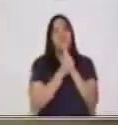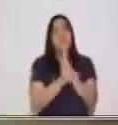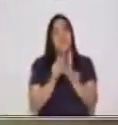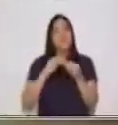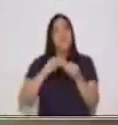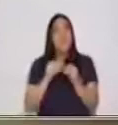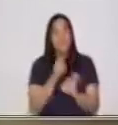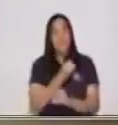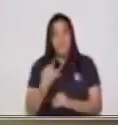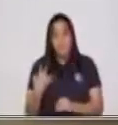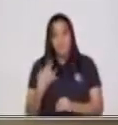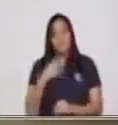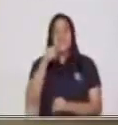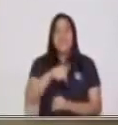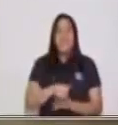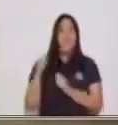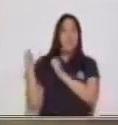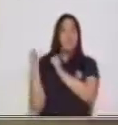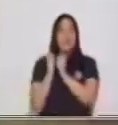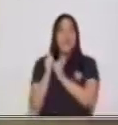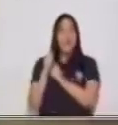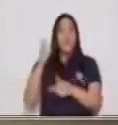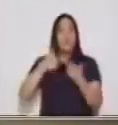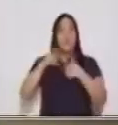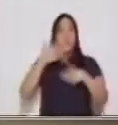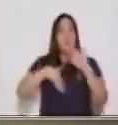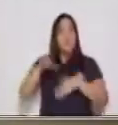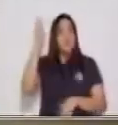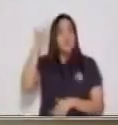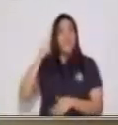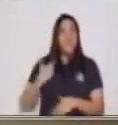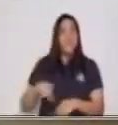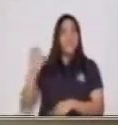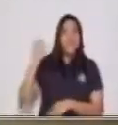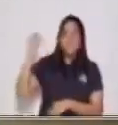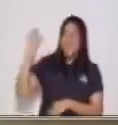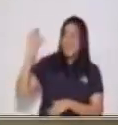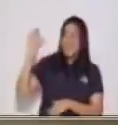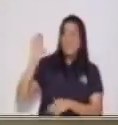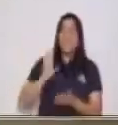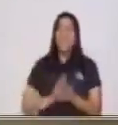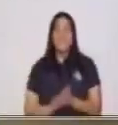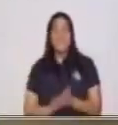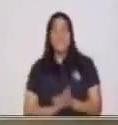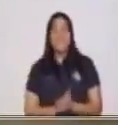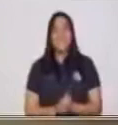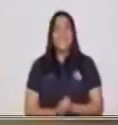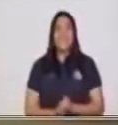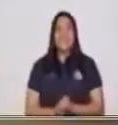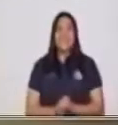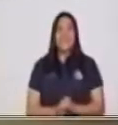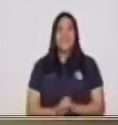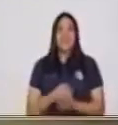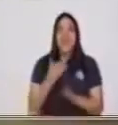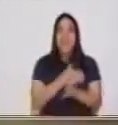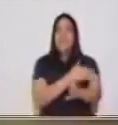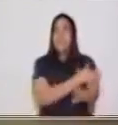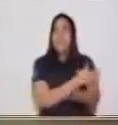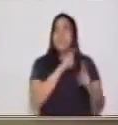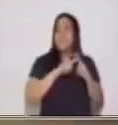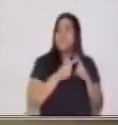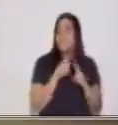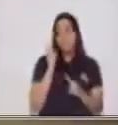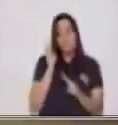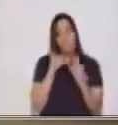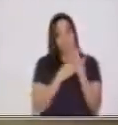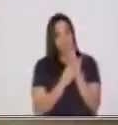numérica. Y hoy nos acompaña en lengua de señas, Lourdes. Mucho gusto. Antes de empezar, te